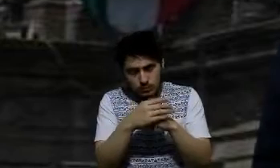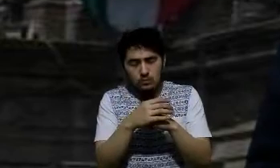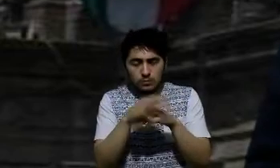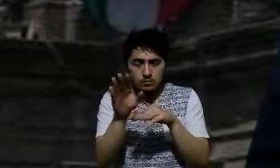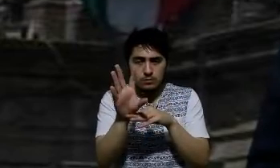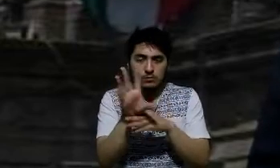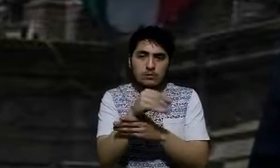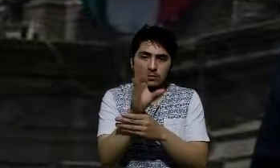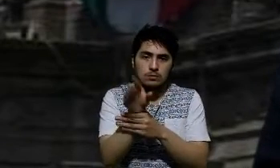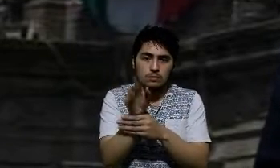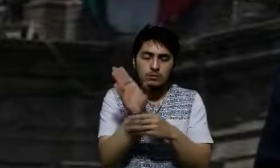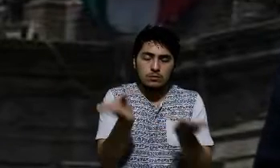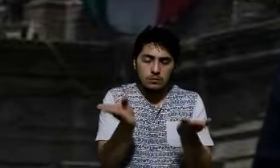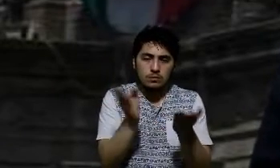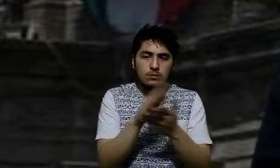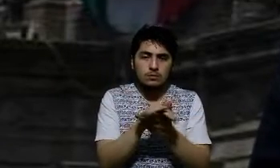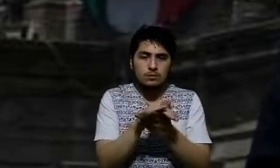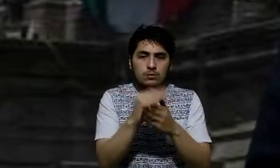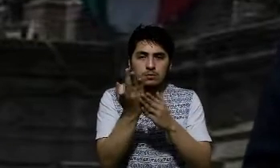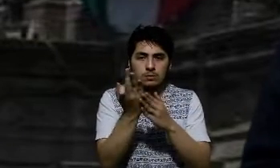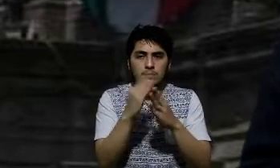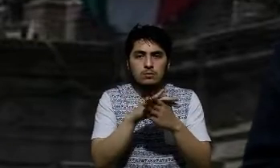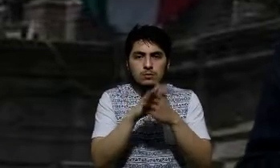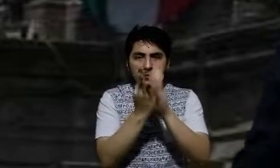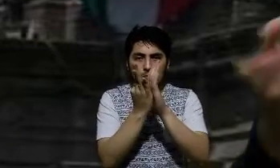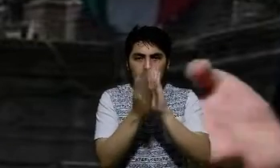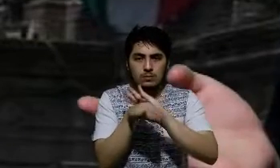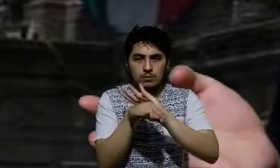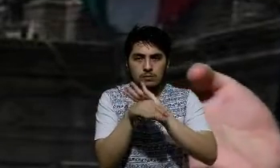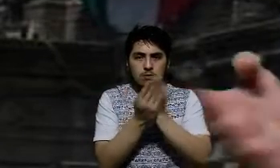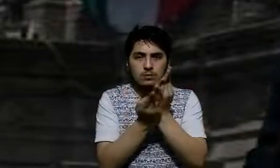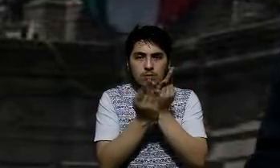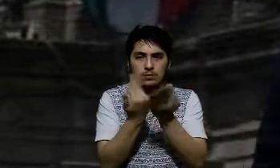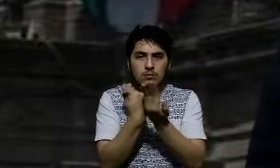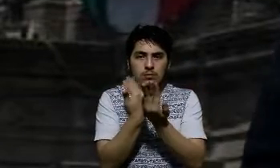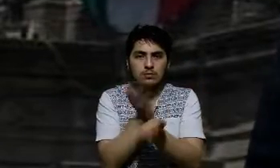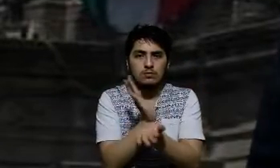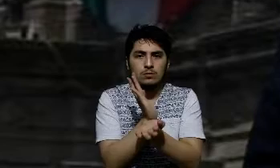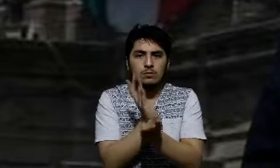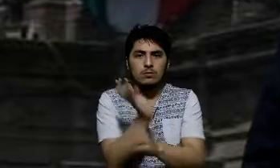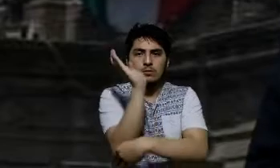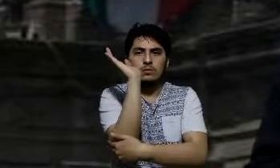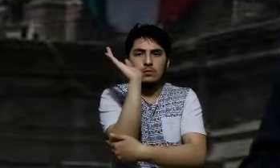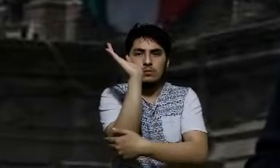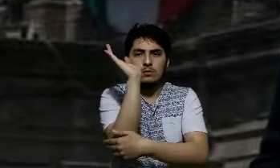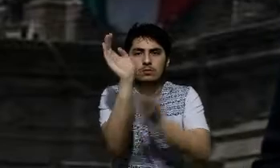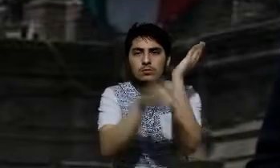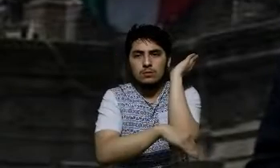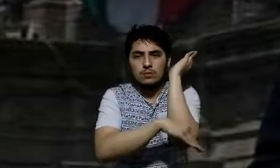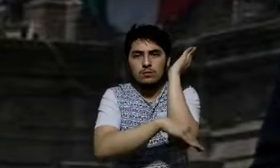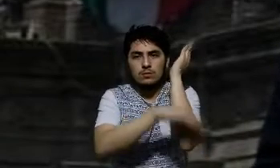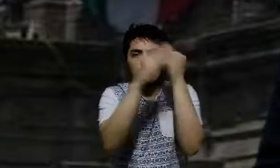poder cancelar el aeropuerto nuevo porque ya gastamos mucho en él. Así que